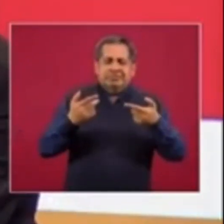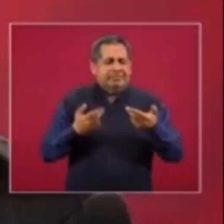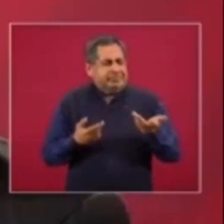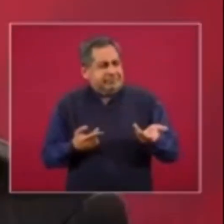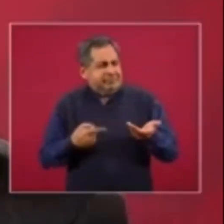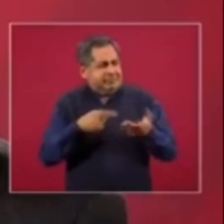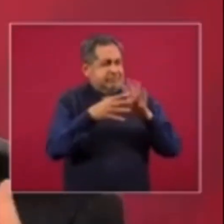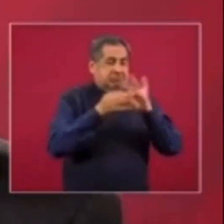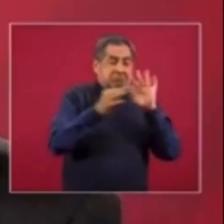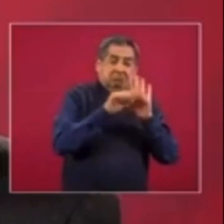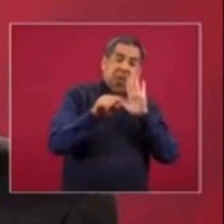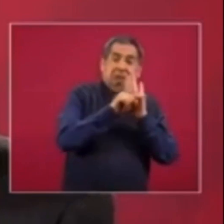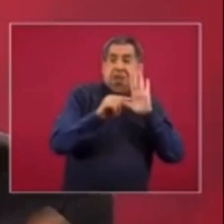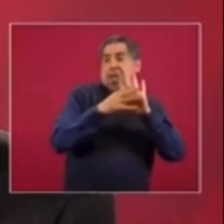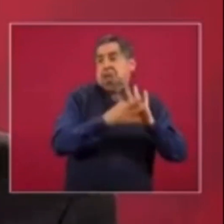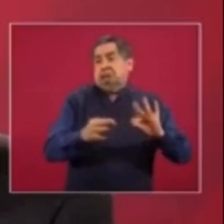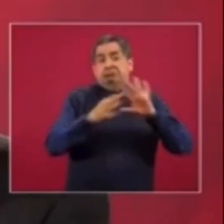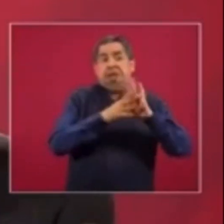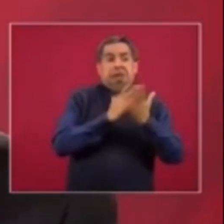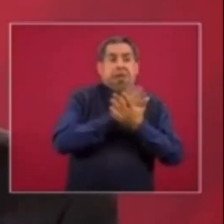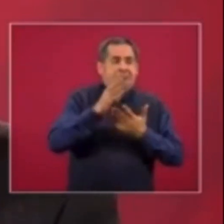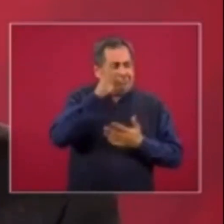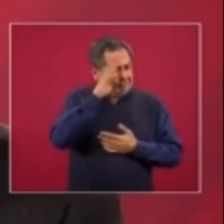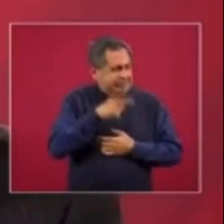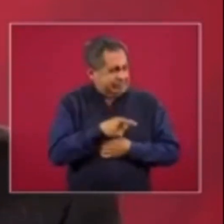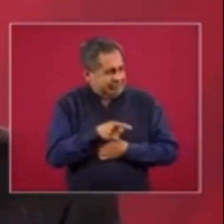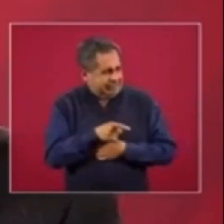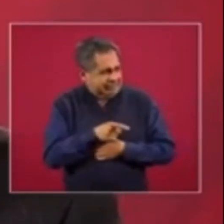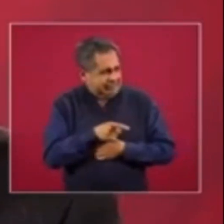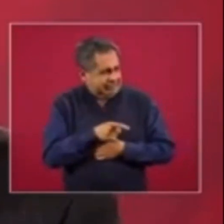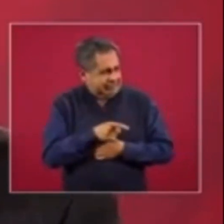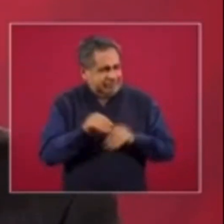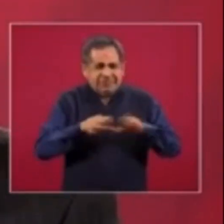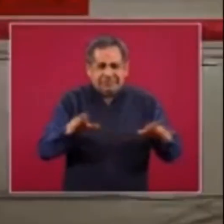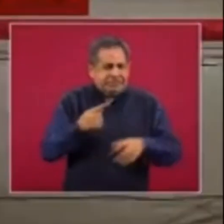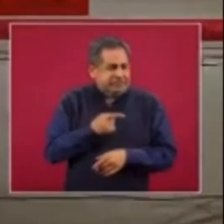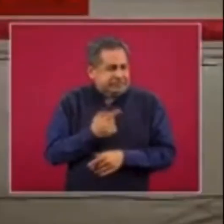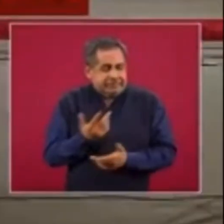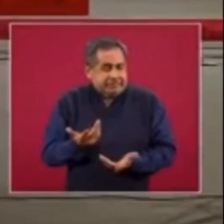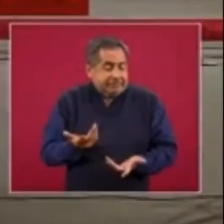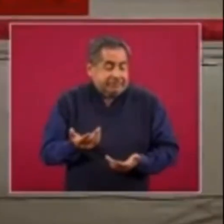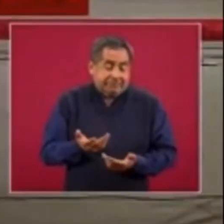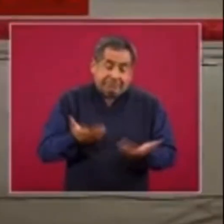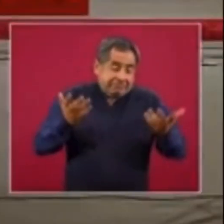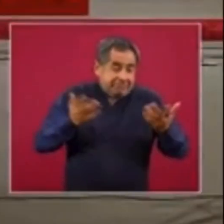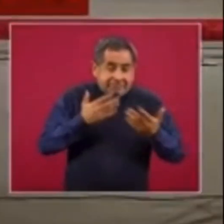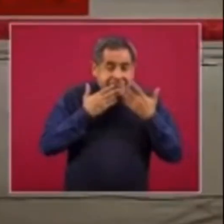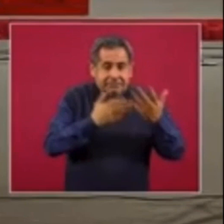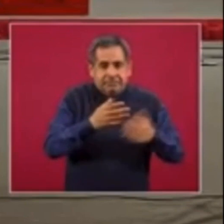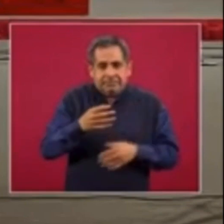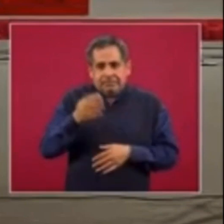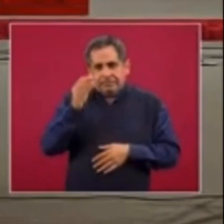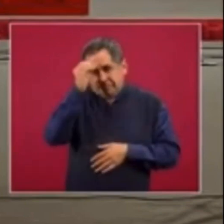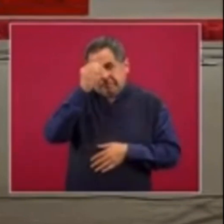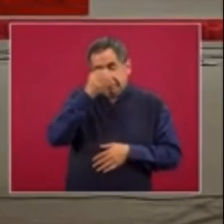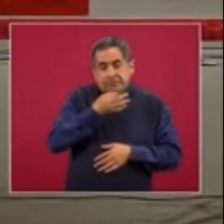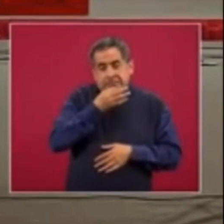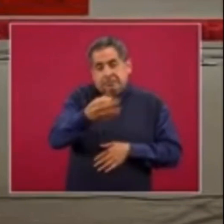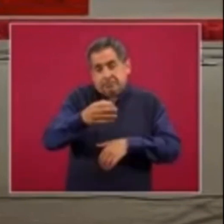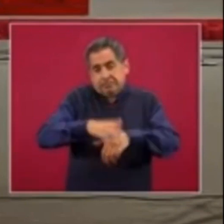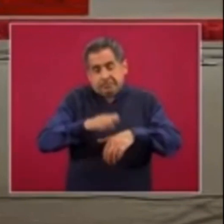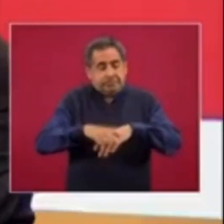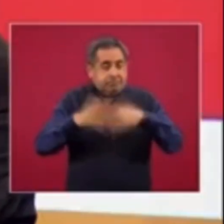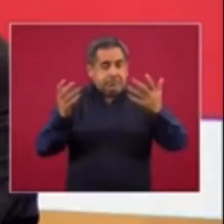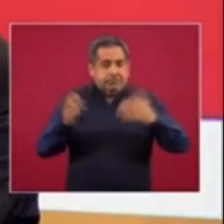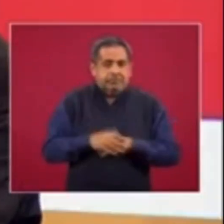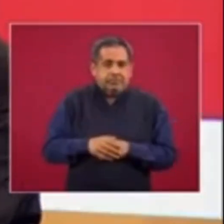expresiones marginales, aun cuando sean ampliamente divulgadas. Pero bueno, la reflexión está ahí, la